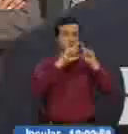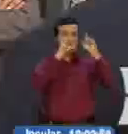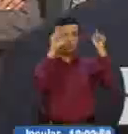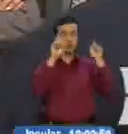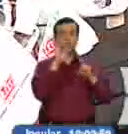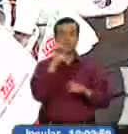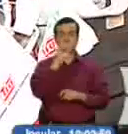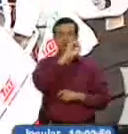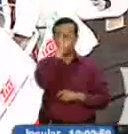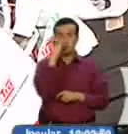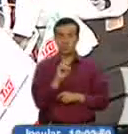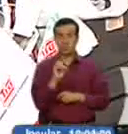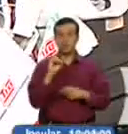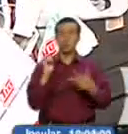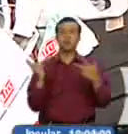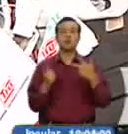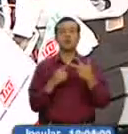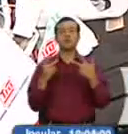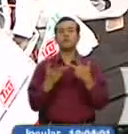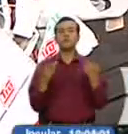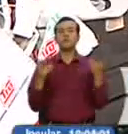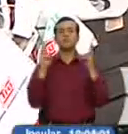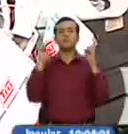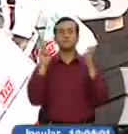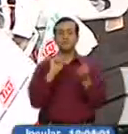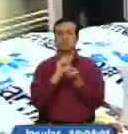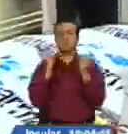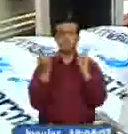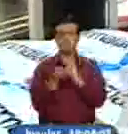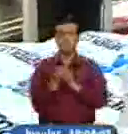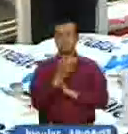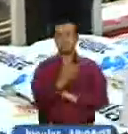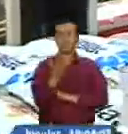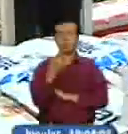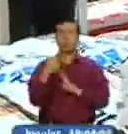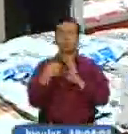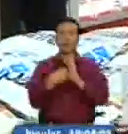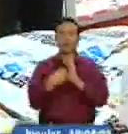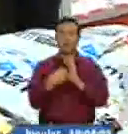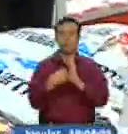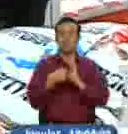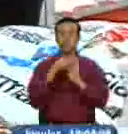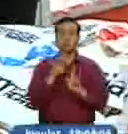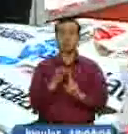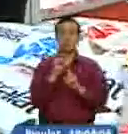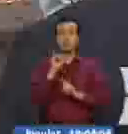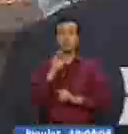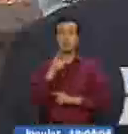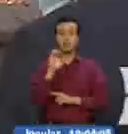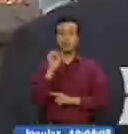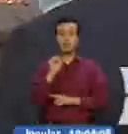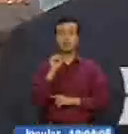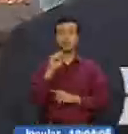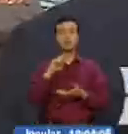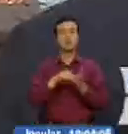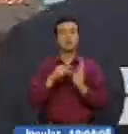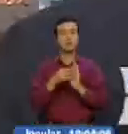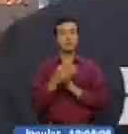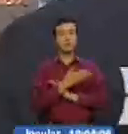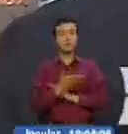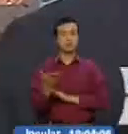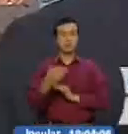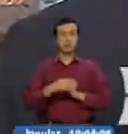el 80%. El tercero se relaciona a modificaciones al impuesto a los consumos especiales ICE, que tiene que ver con